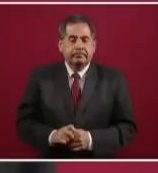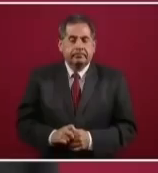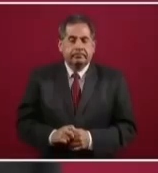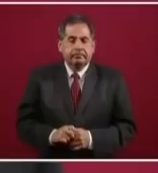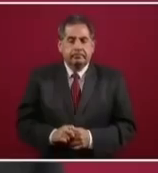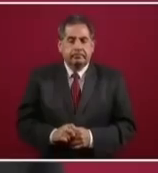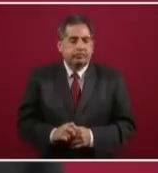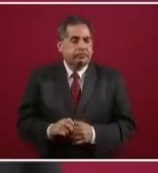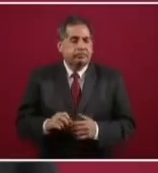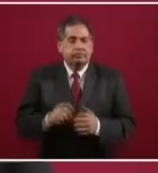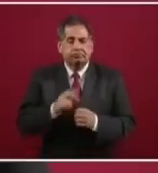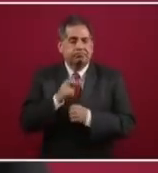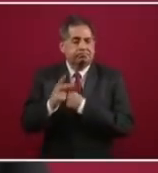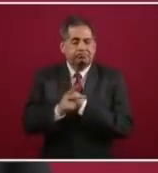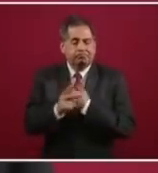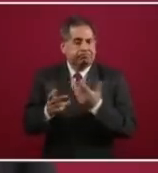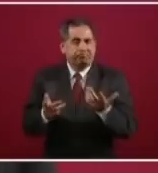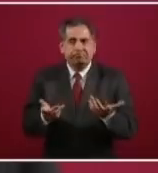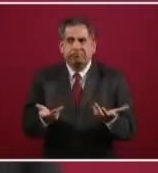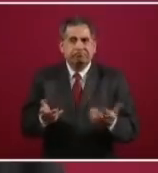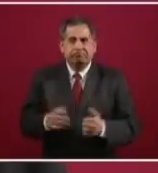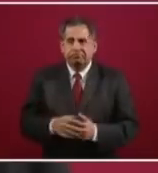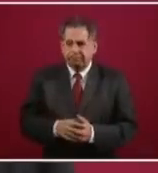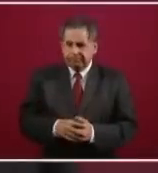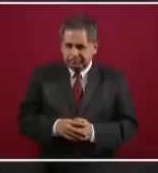en países